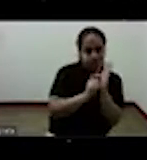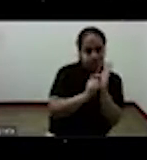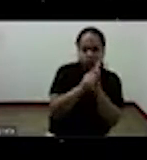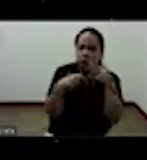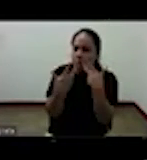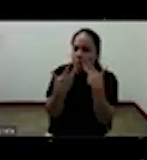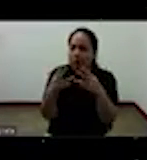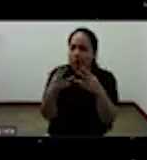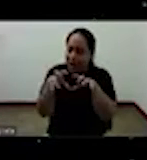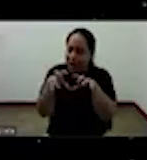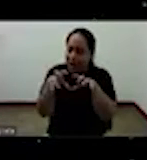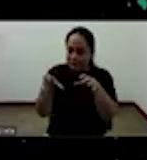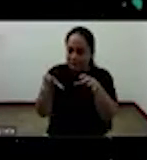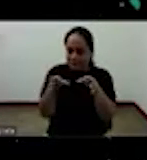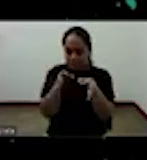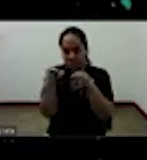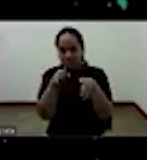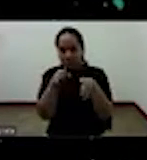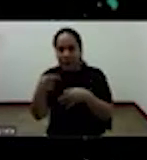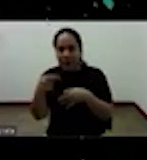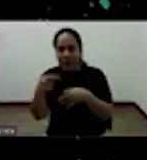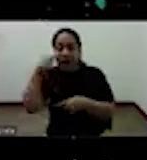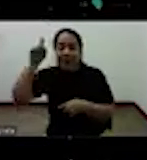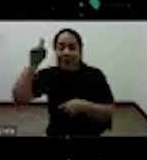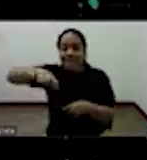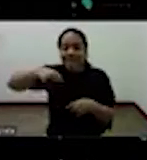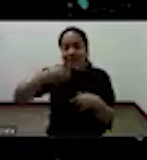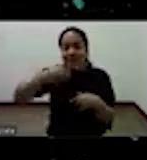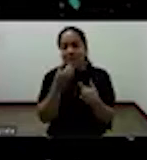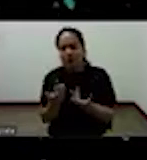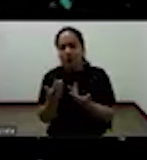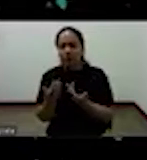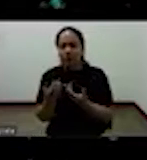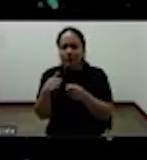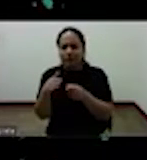implica de por sí una situación